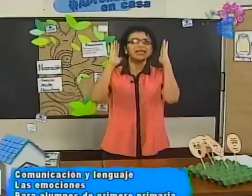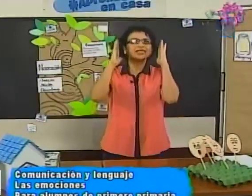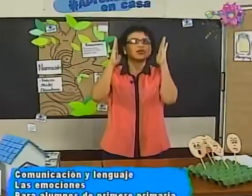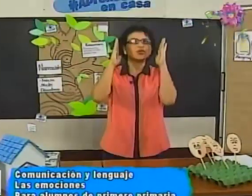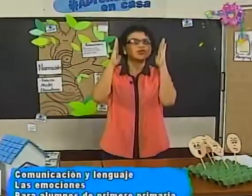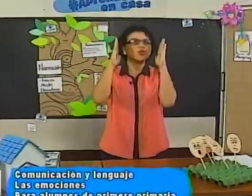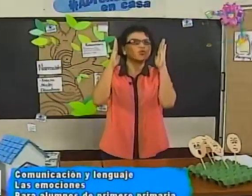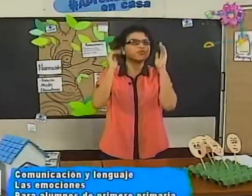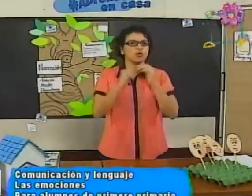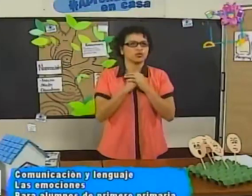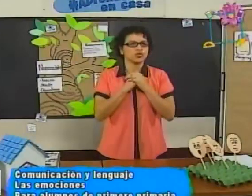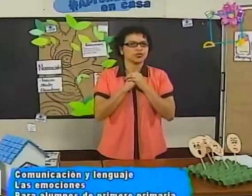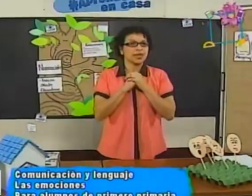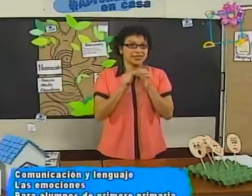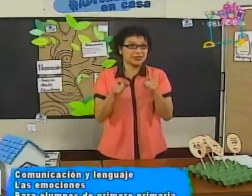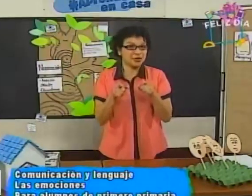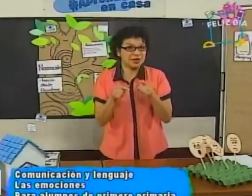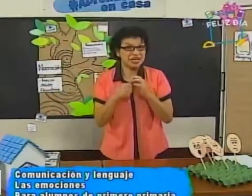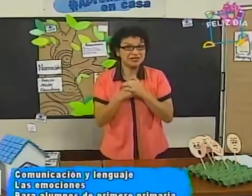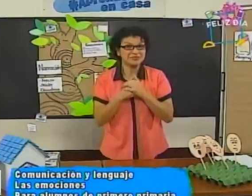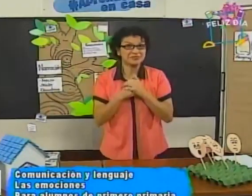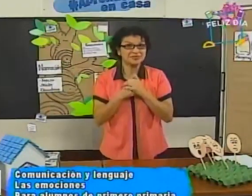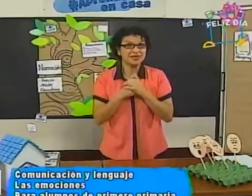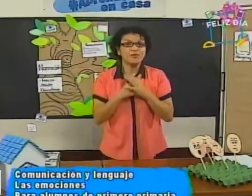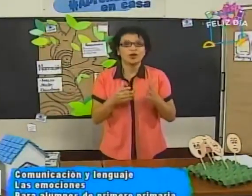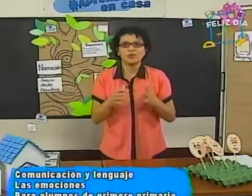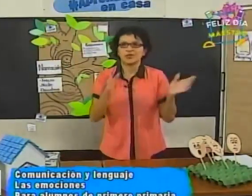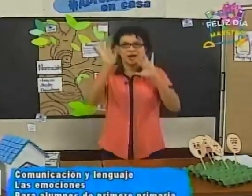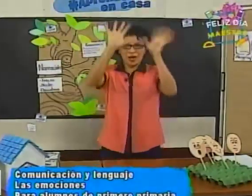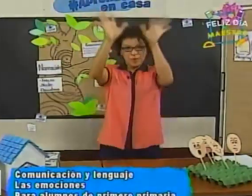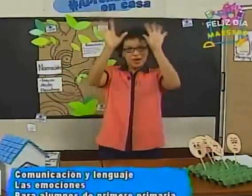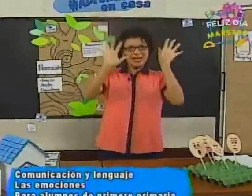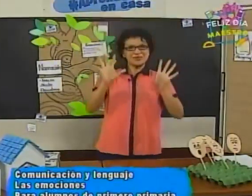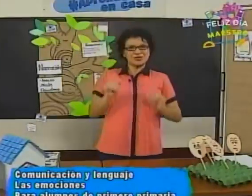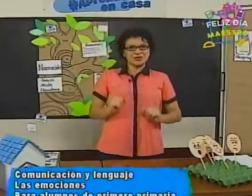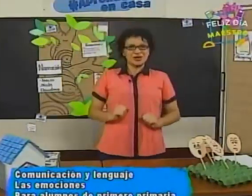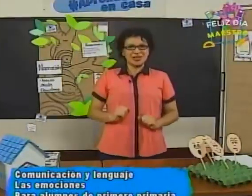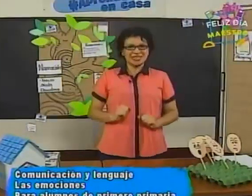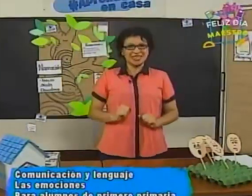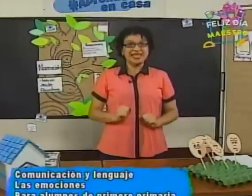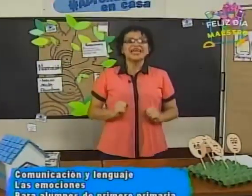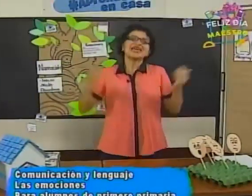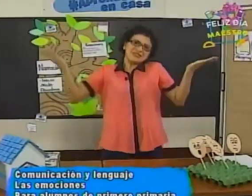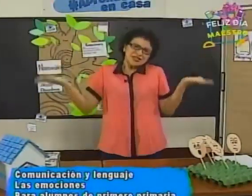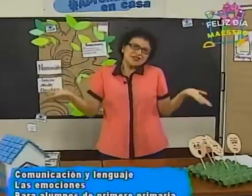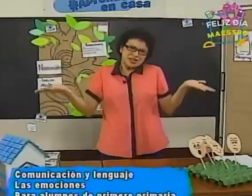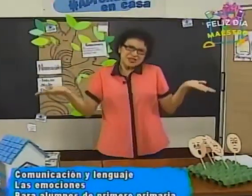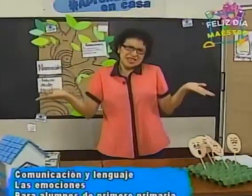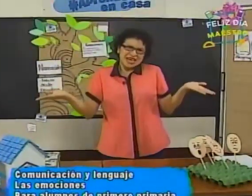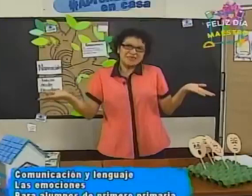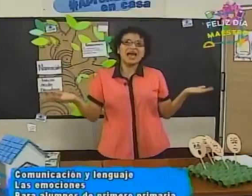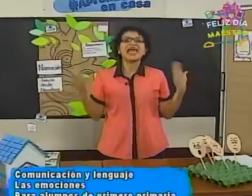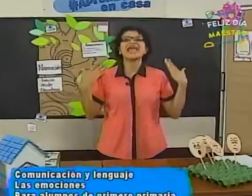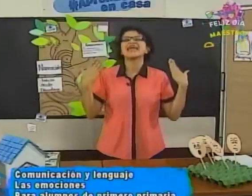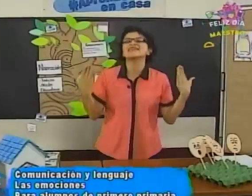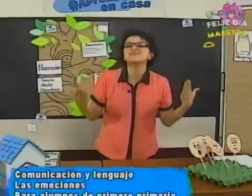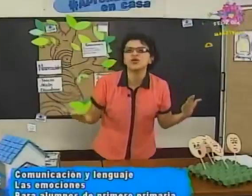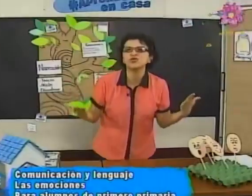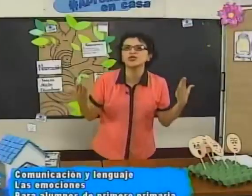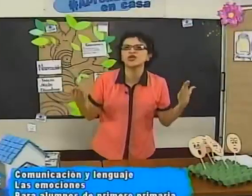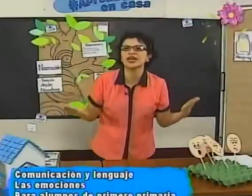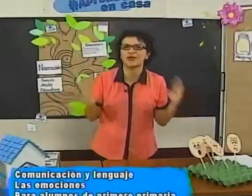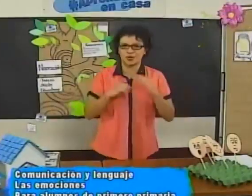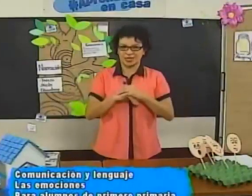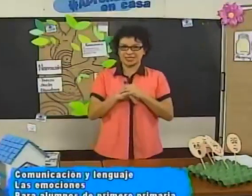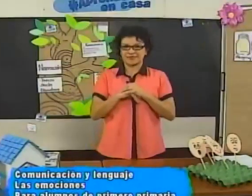Imagínense todos un monstruo. ¿Ya se lo imaginaron? Bueno, pues ahora pónganle muchos colores. Y nuestro cuento se llama El